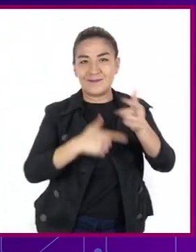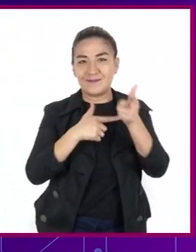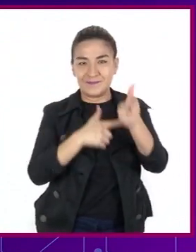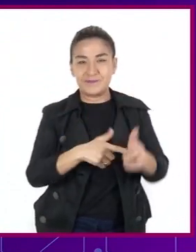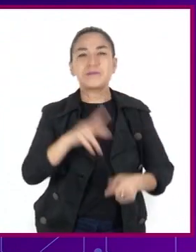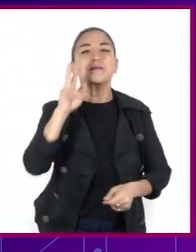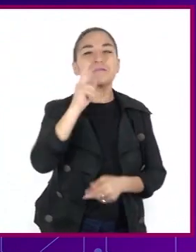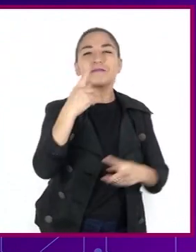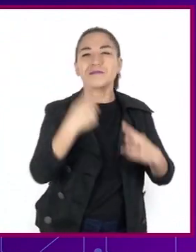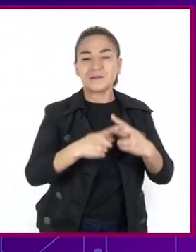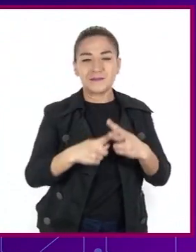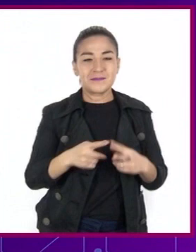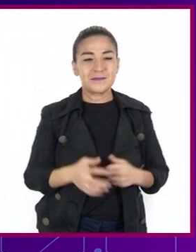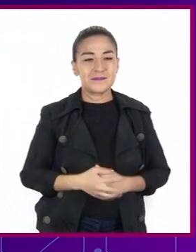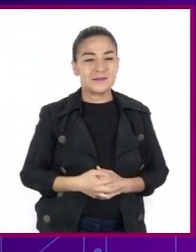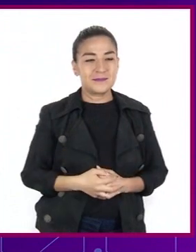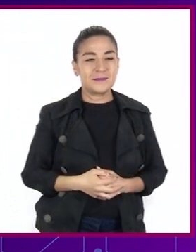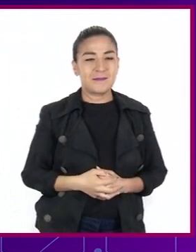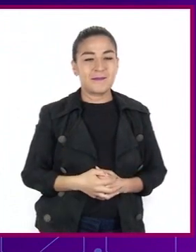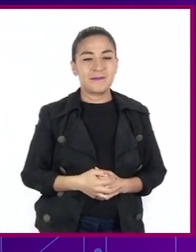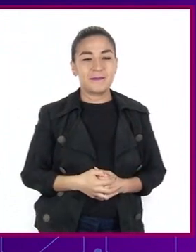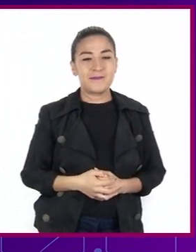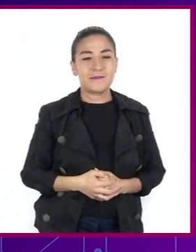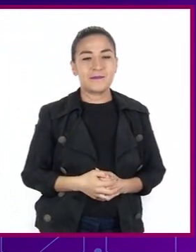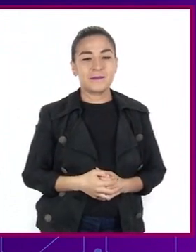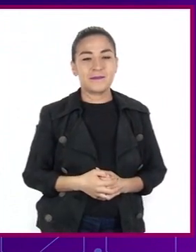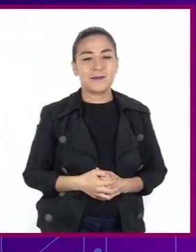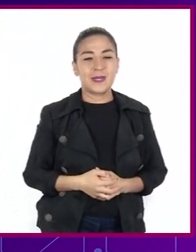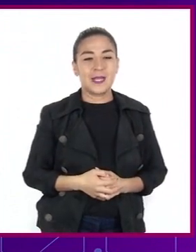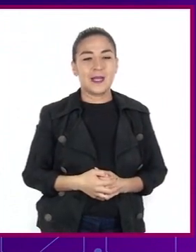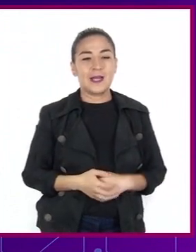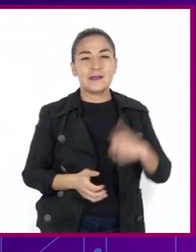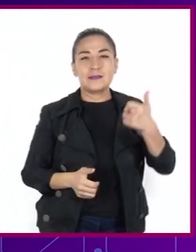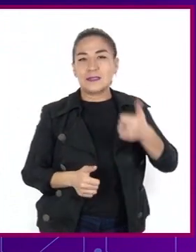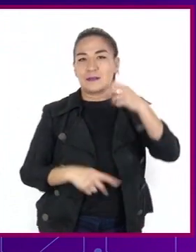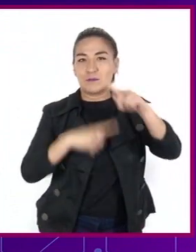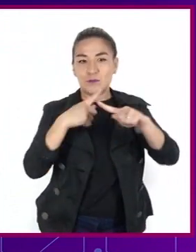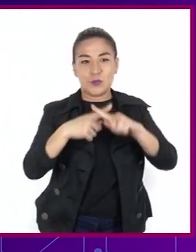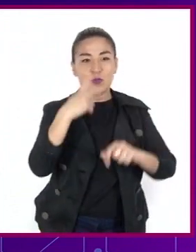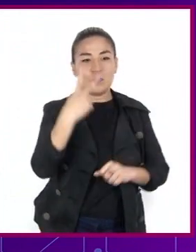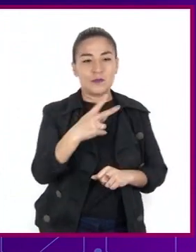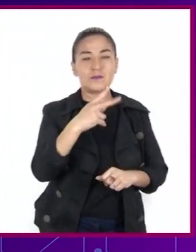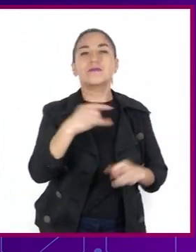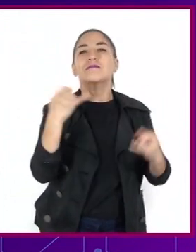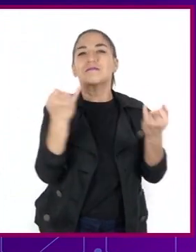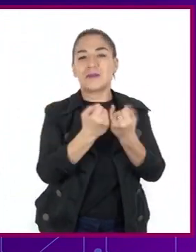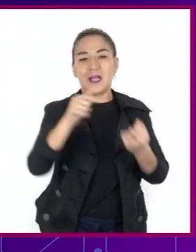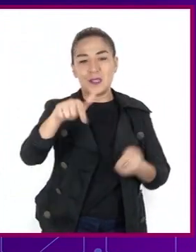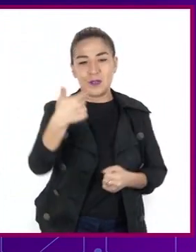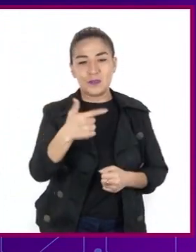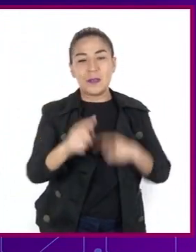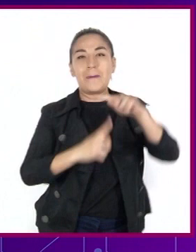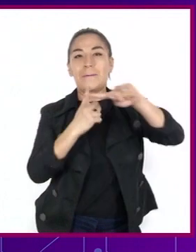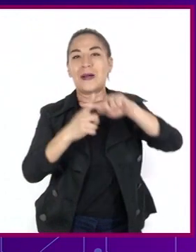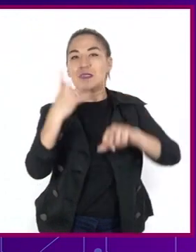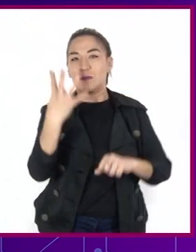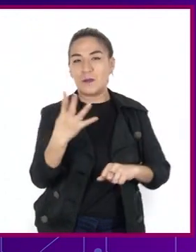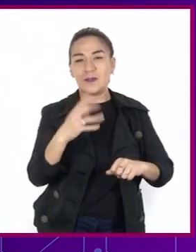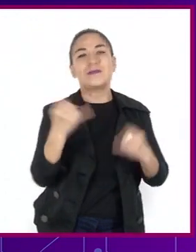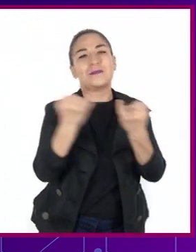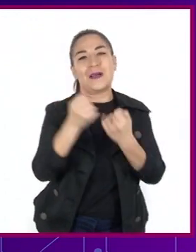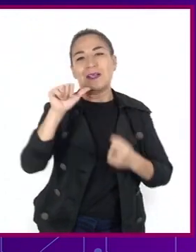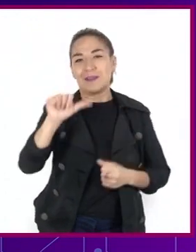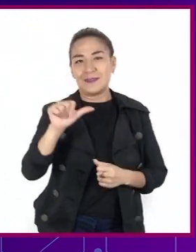Hagamos los cálculos. Tenemos entonces que 6 por 2 es igual a 12, más 4 es igual a